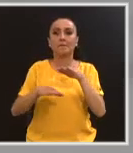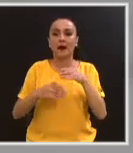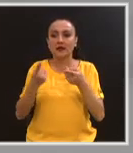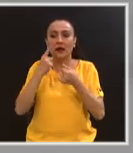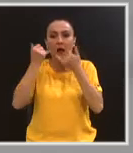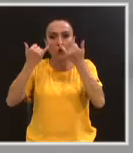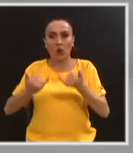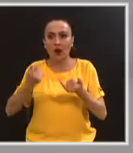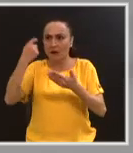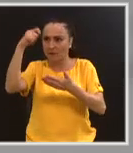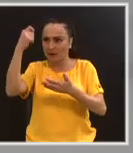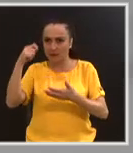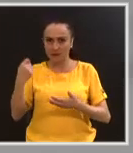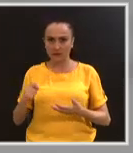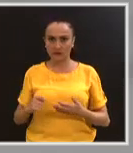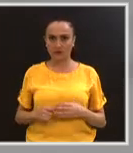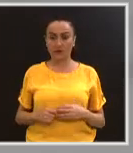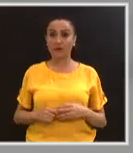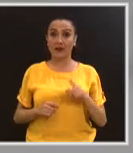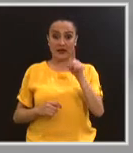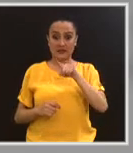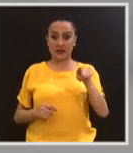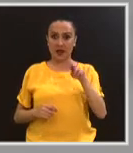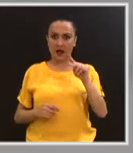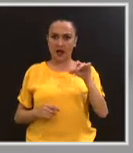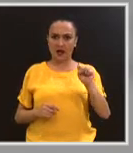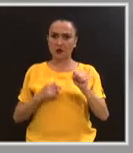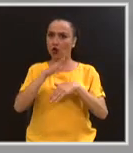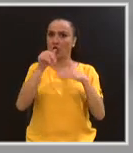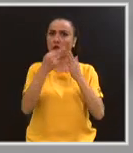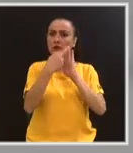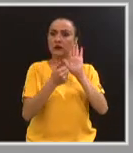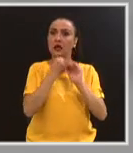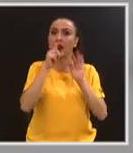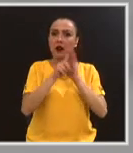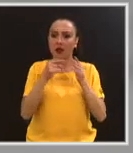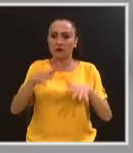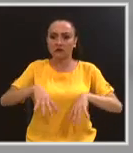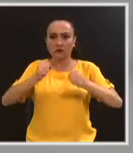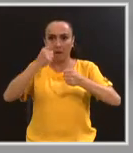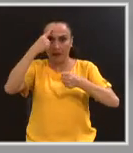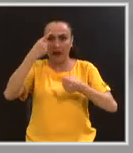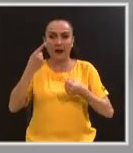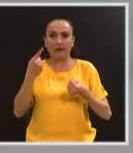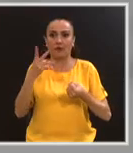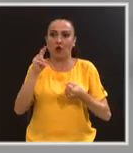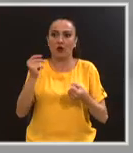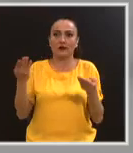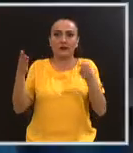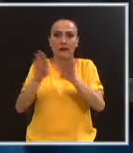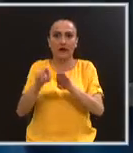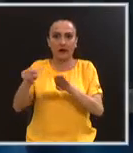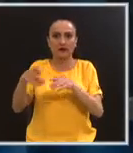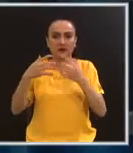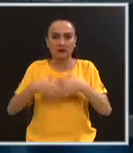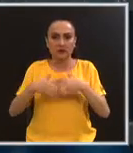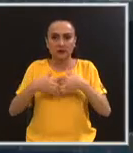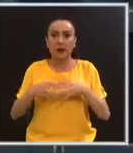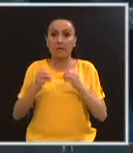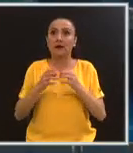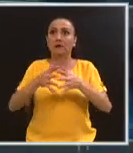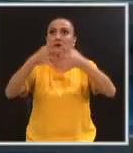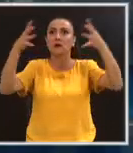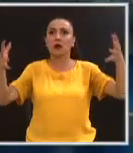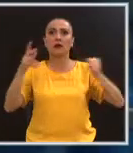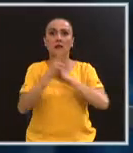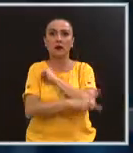actuales y verificables Z Gas tomará todas las medidas legales necesarias para impedir el cierre de la planta del coyol esta planta es la más grande